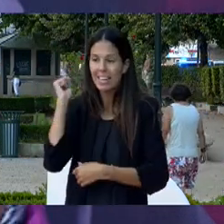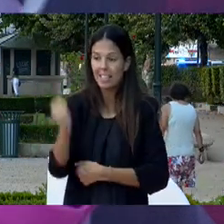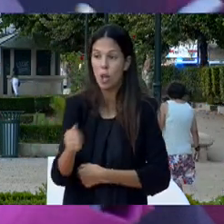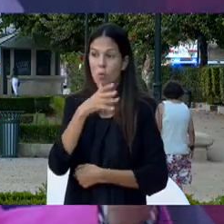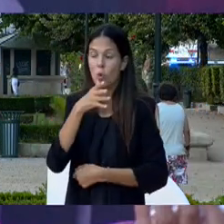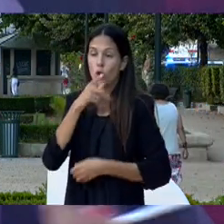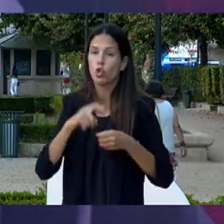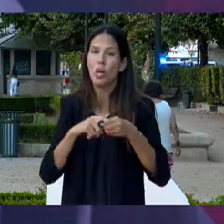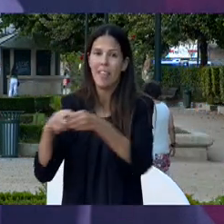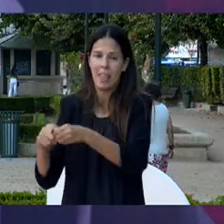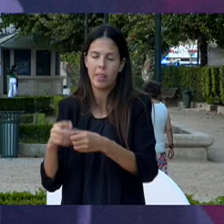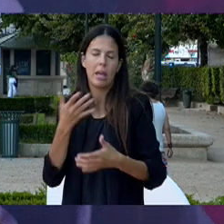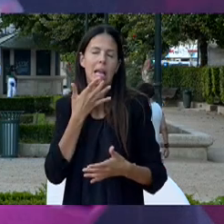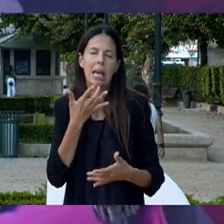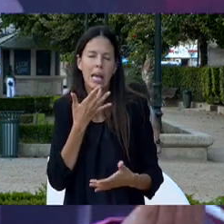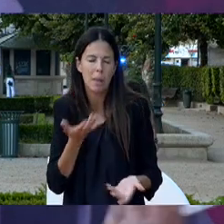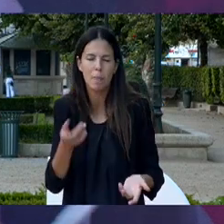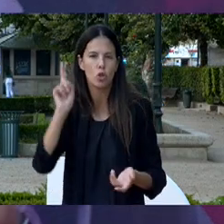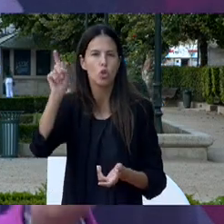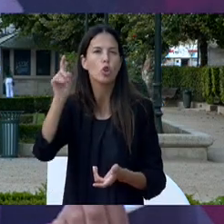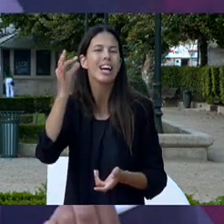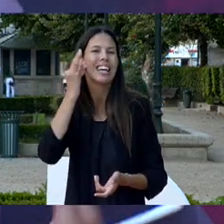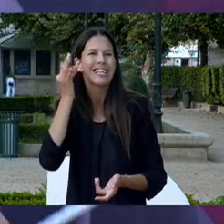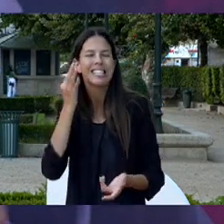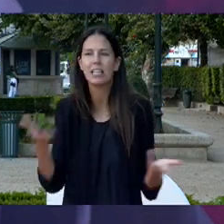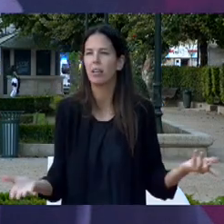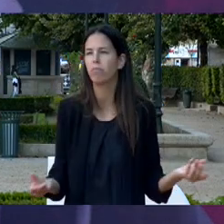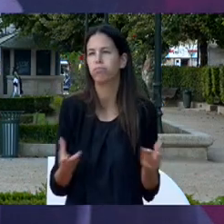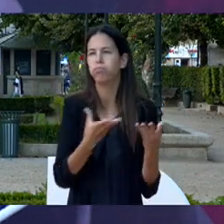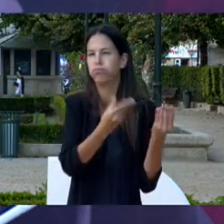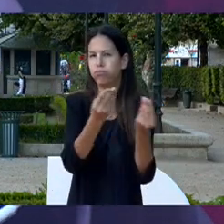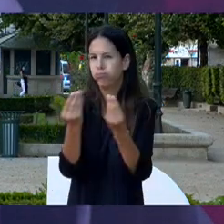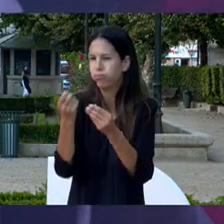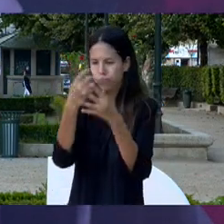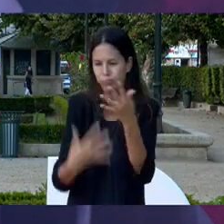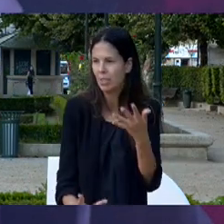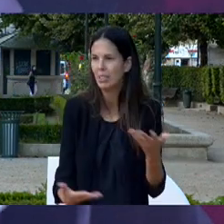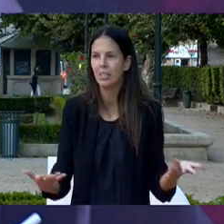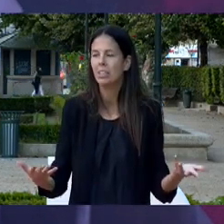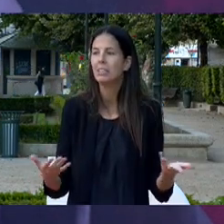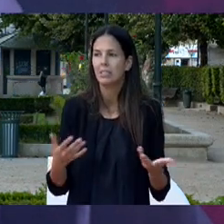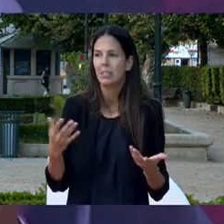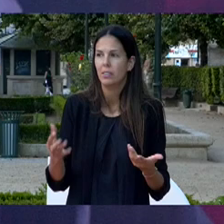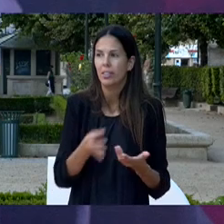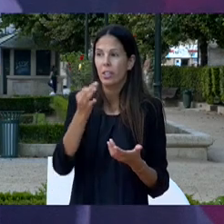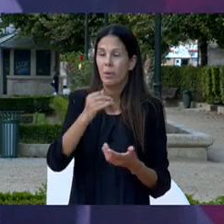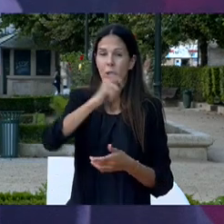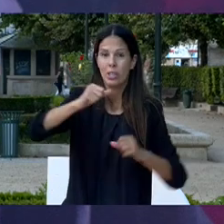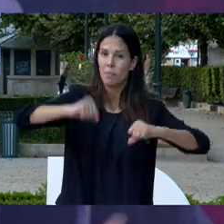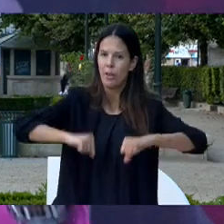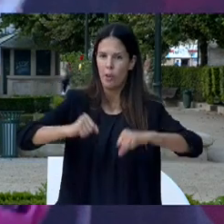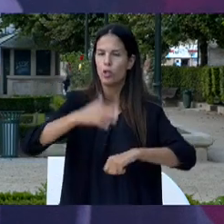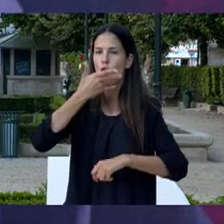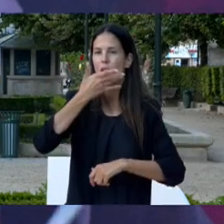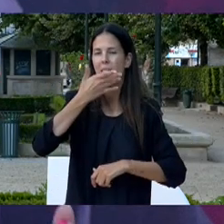E exemplos de solidaridade de Ernestina temos moitísimos. Seguro que as persoas de maioridade, pero a maioría coñecedes